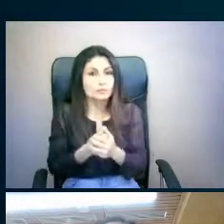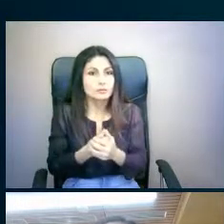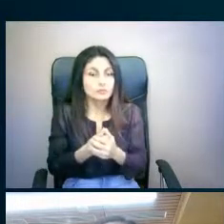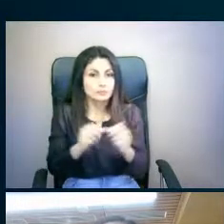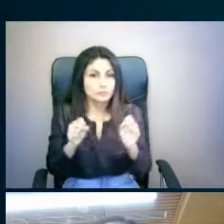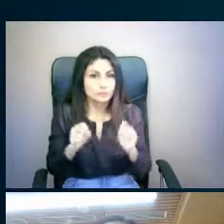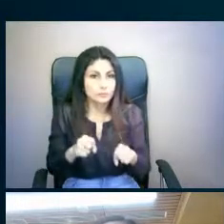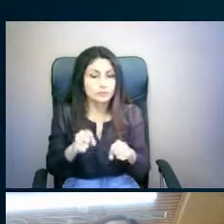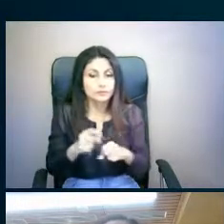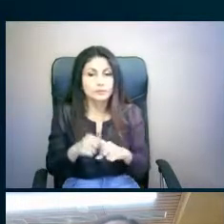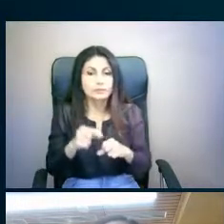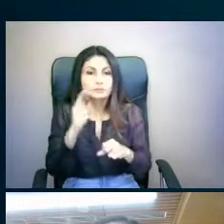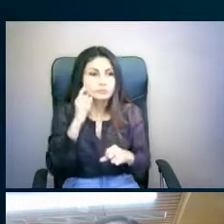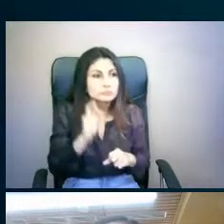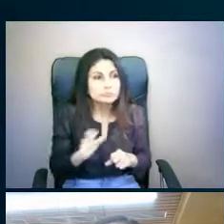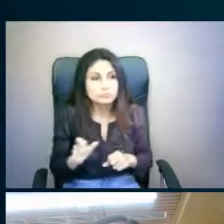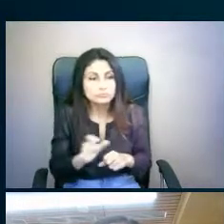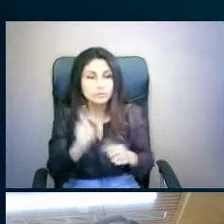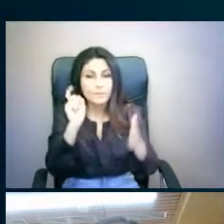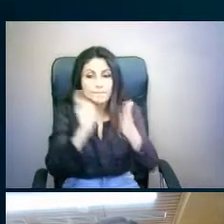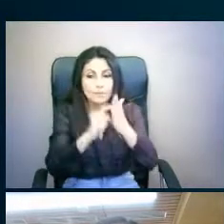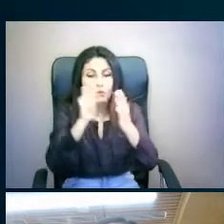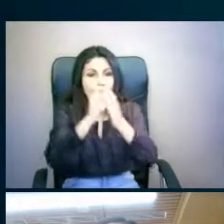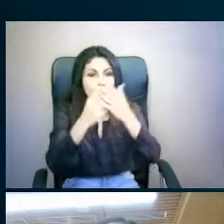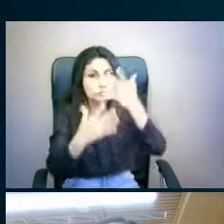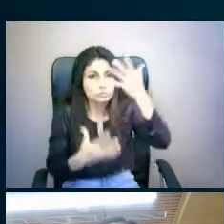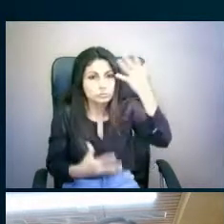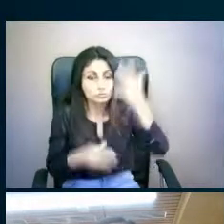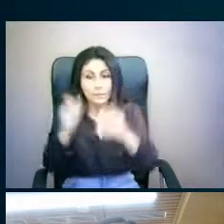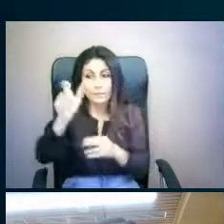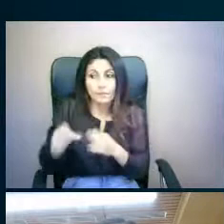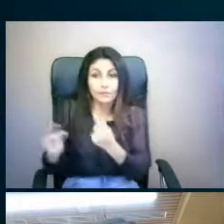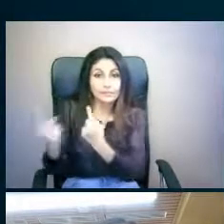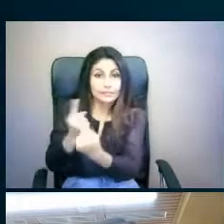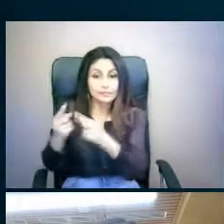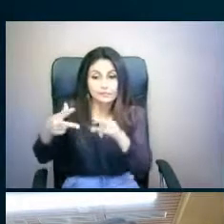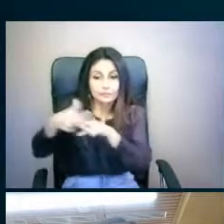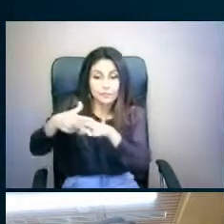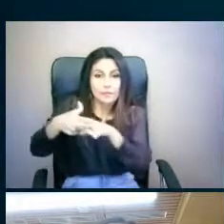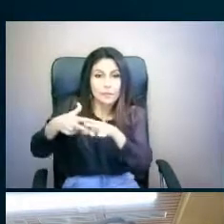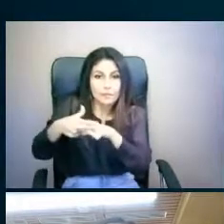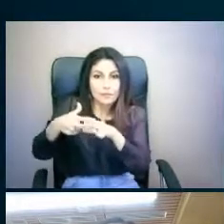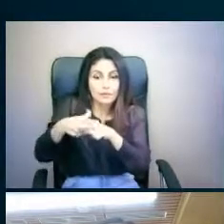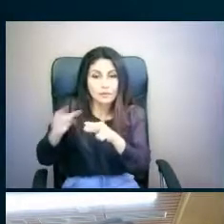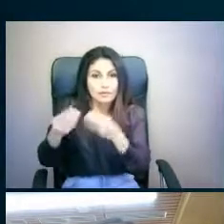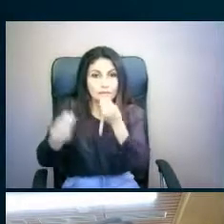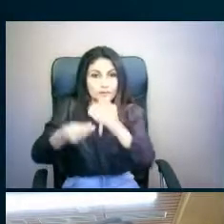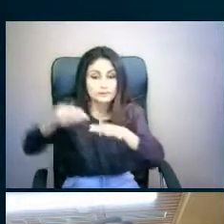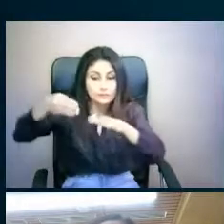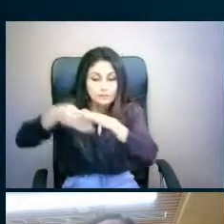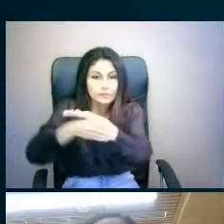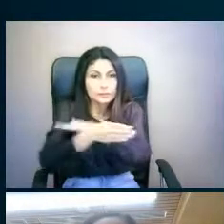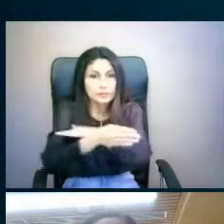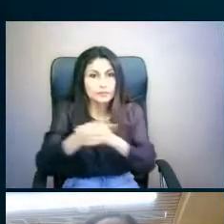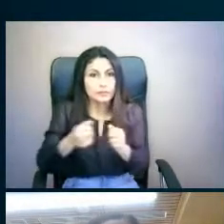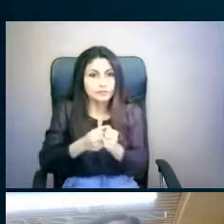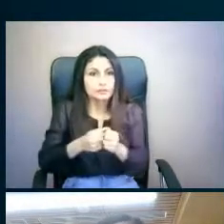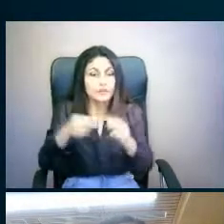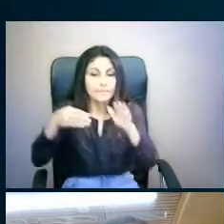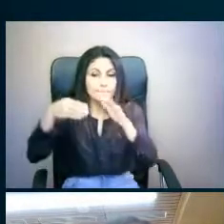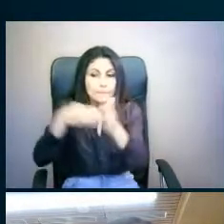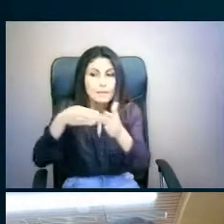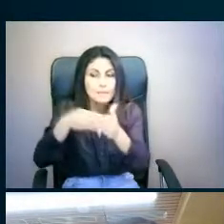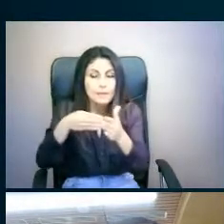sobre las interrupciones que ha tenido este cliente. Lo ingresamos aquí y se van a desplegar las interrupciones que ha tenido